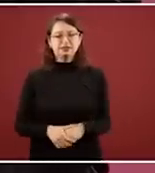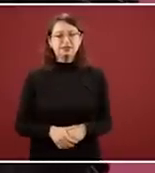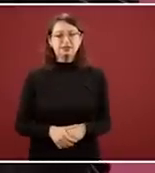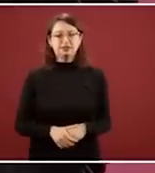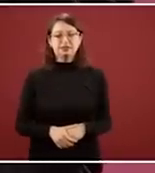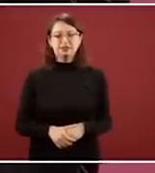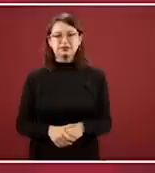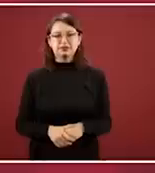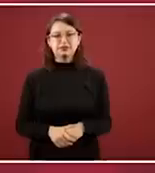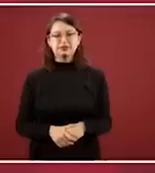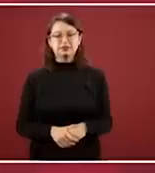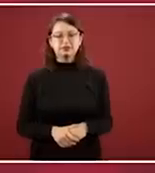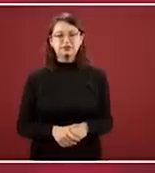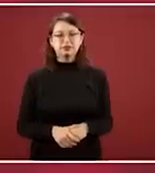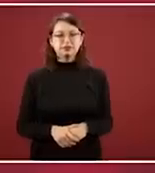no perder